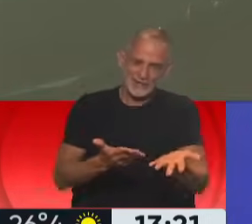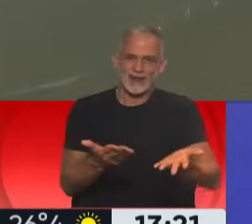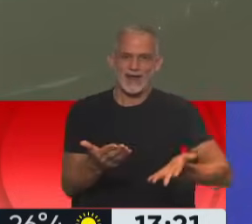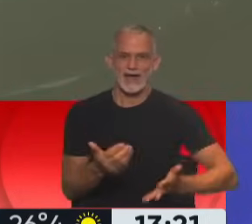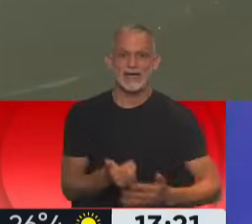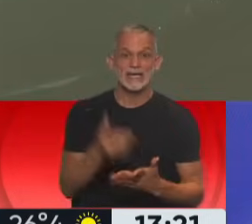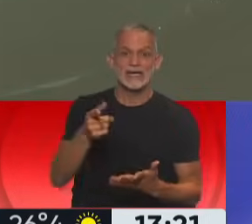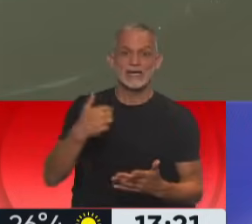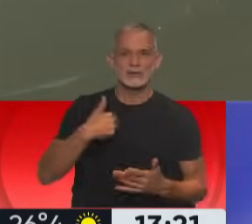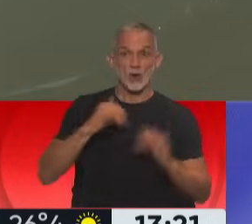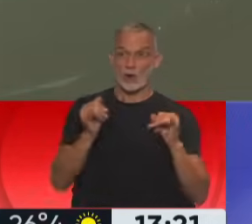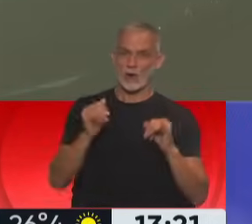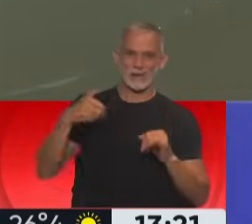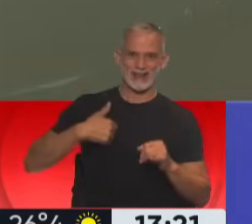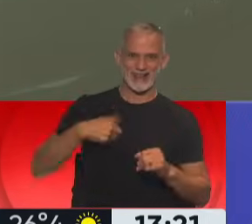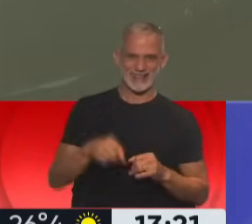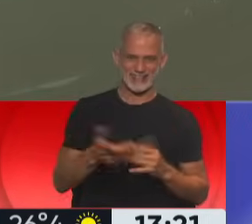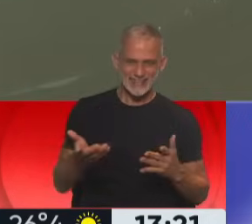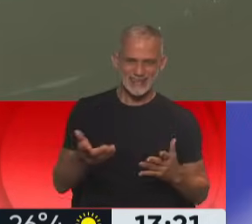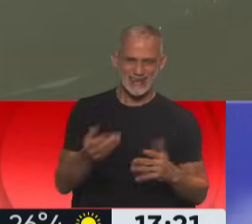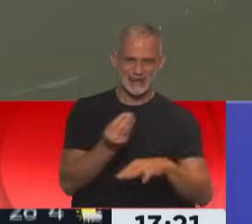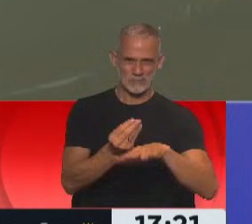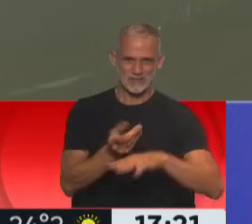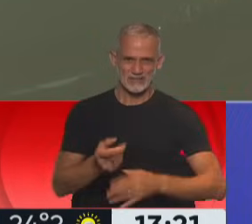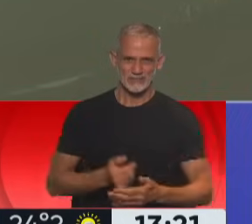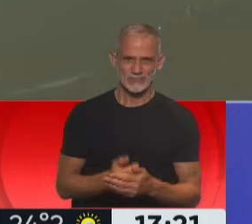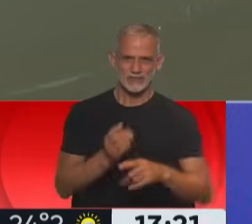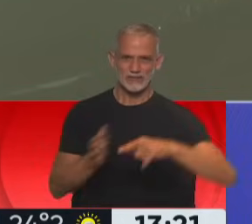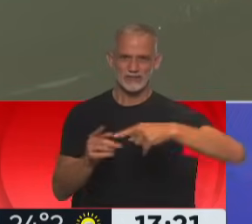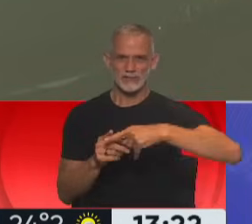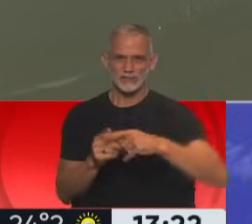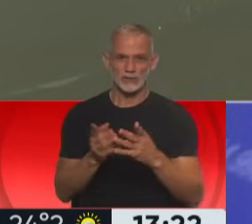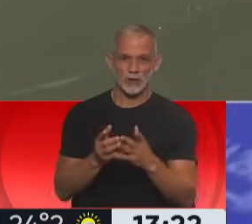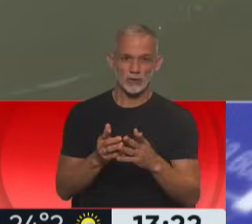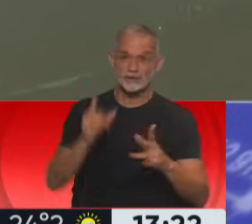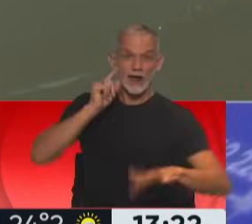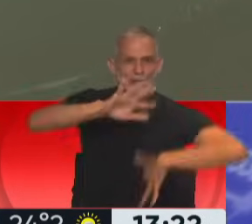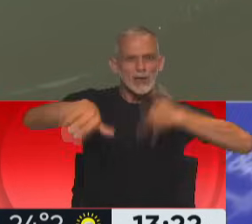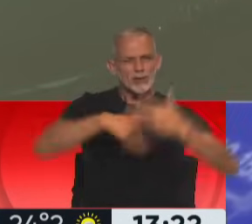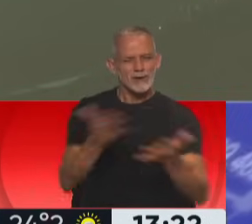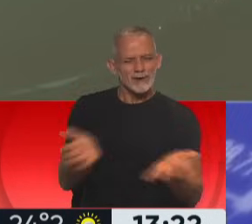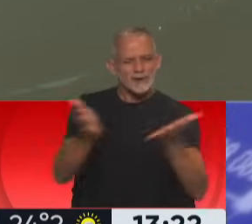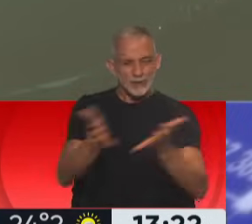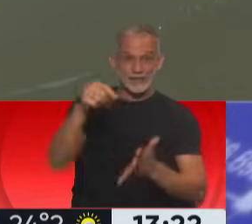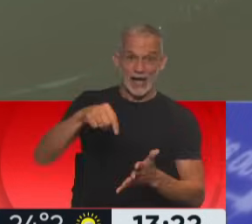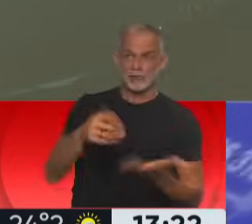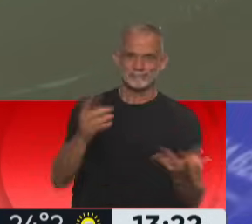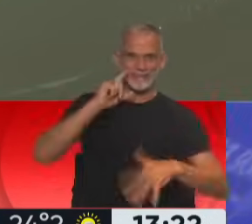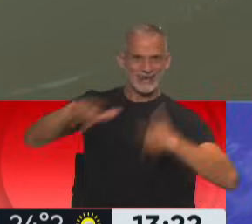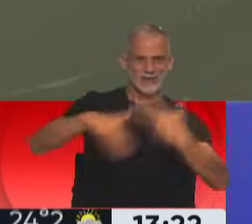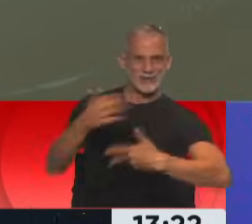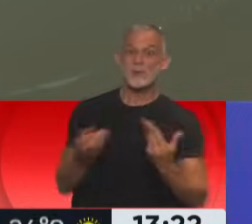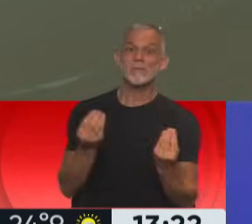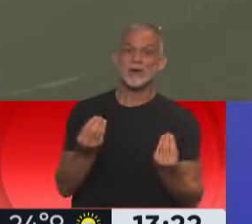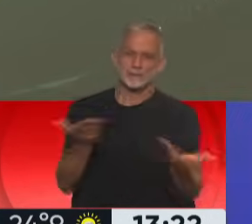que yo como joven de acá de Argentina, si no diga que hagamos lío, obvio nosotros en este momento estamos haciendo lío porque